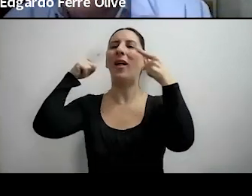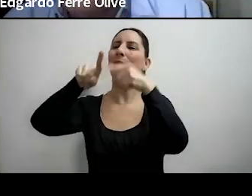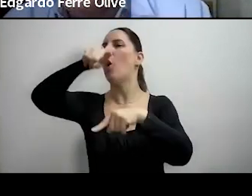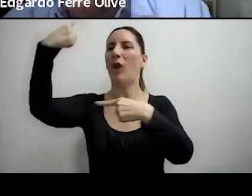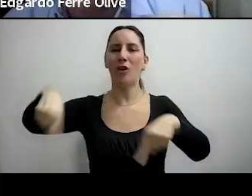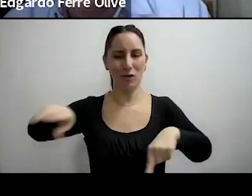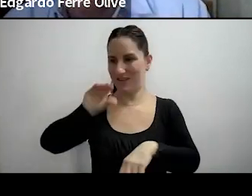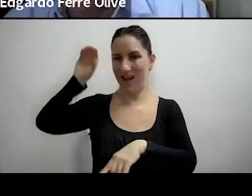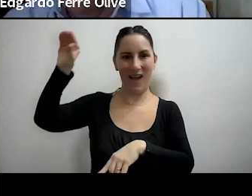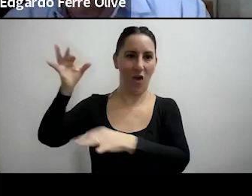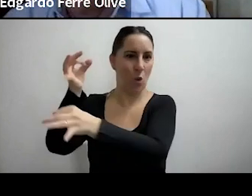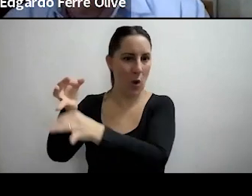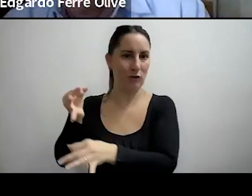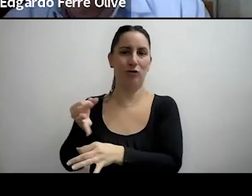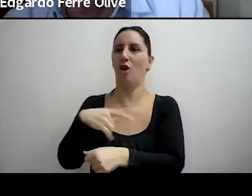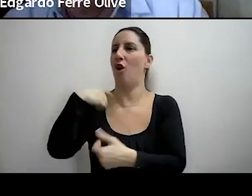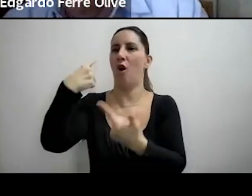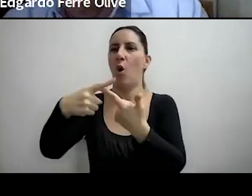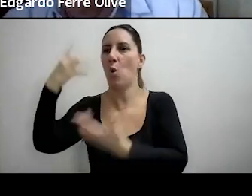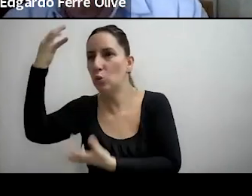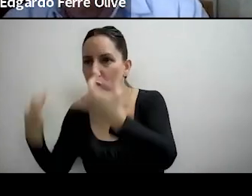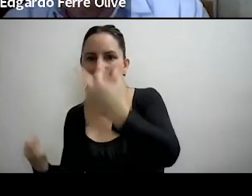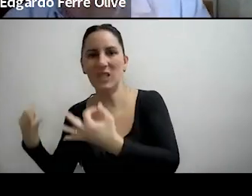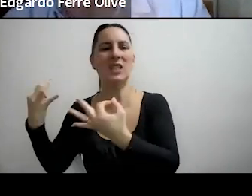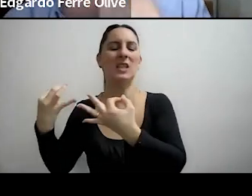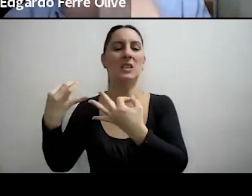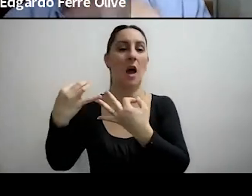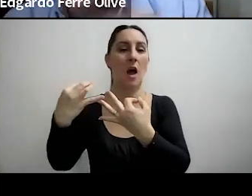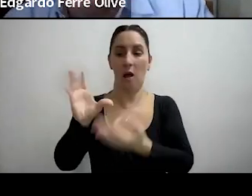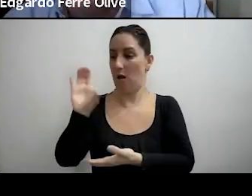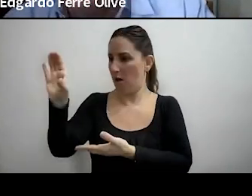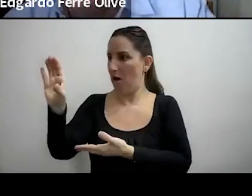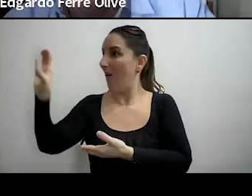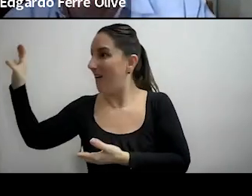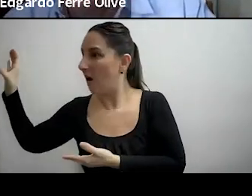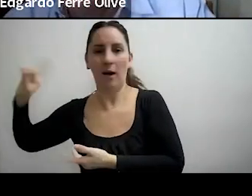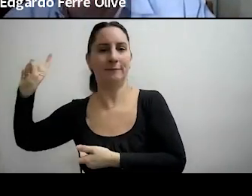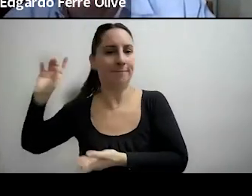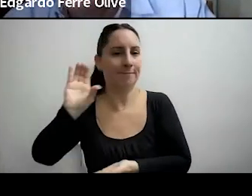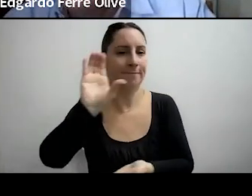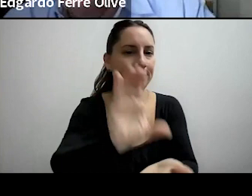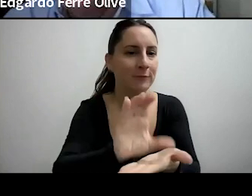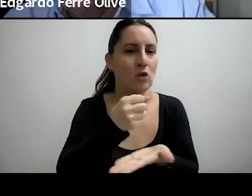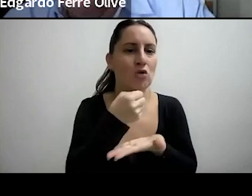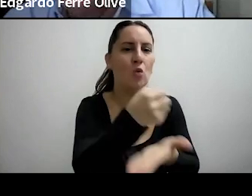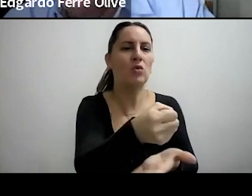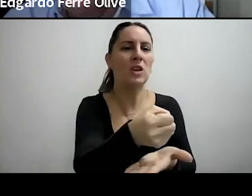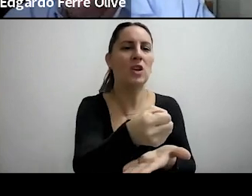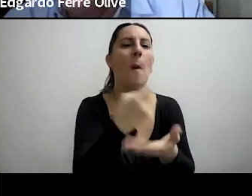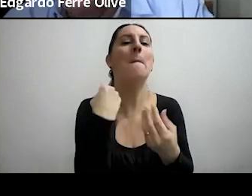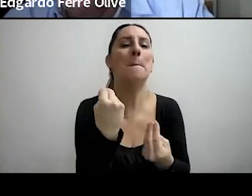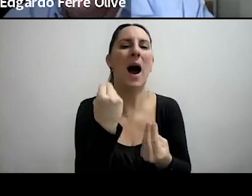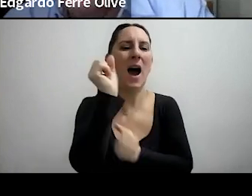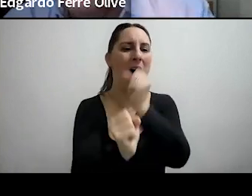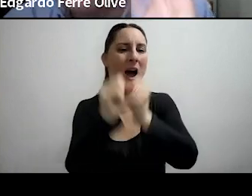supónganse educación, salud, justicia, relaciones exteriores, y lo estoy utilizando para otorgar subsidios a ciertas entidades,